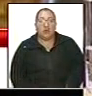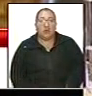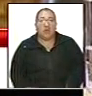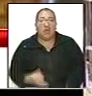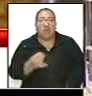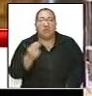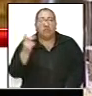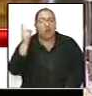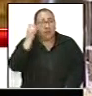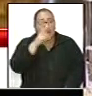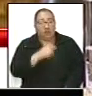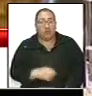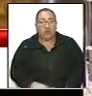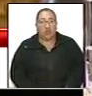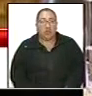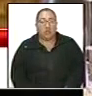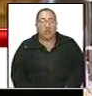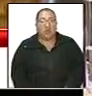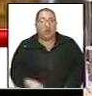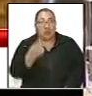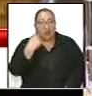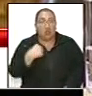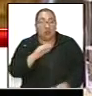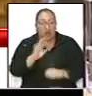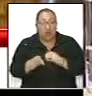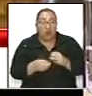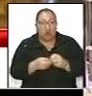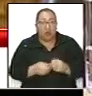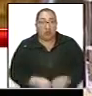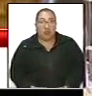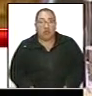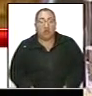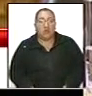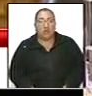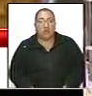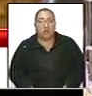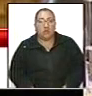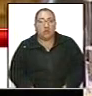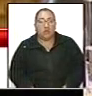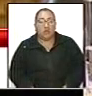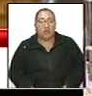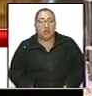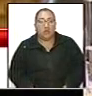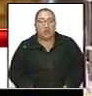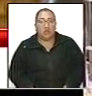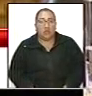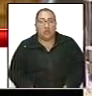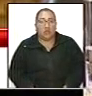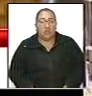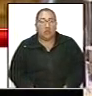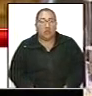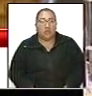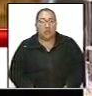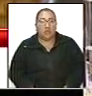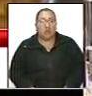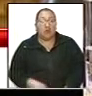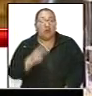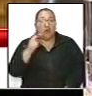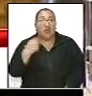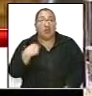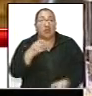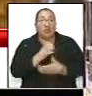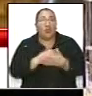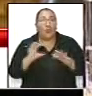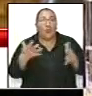muchas dificultades para poder incorporar docentes que tengan los grados académicos en ciudades donde